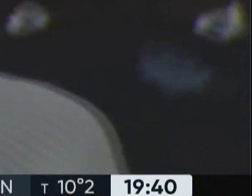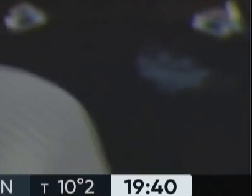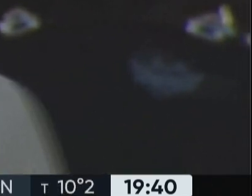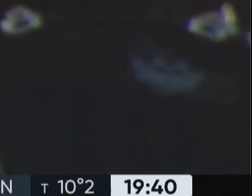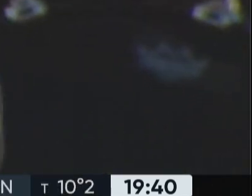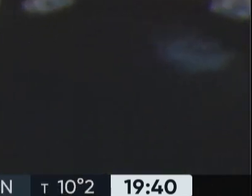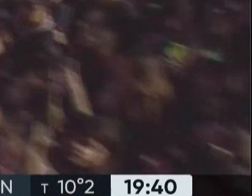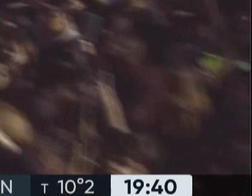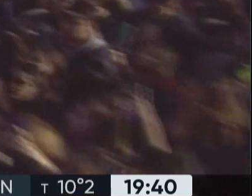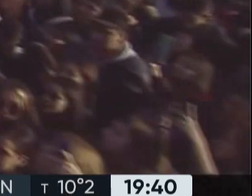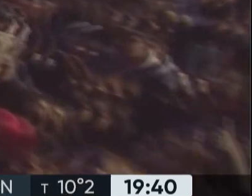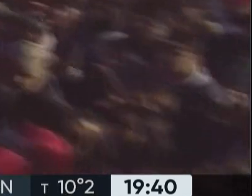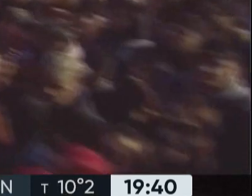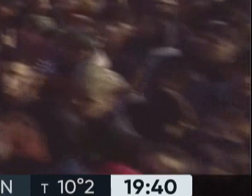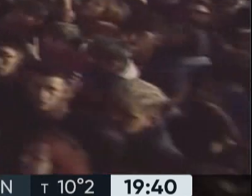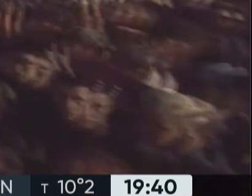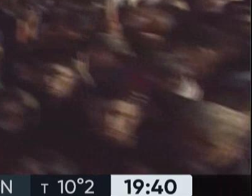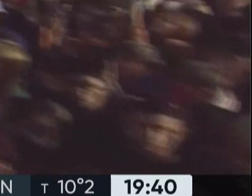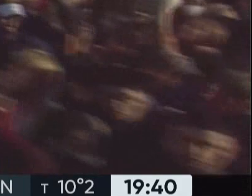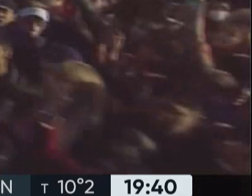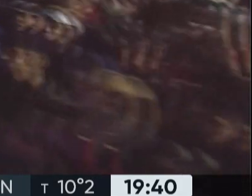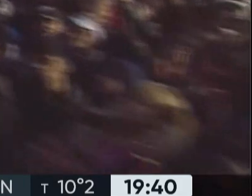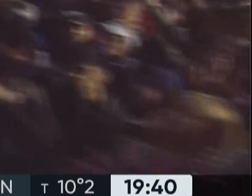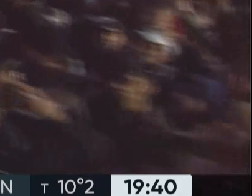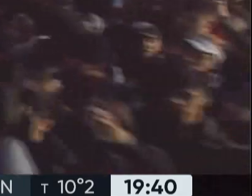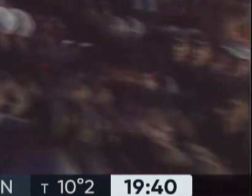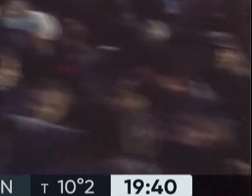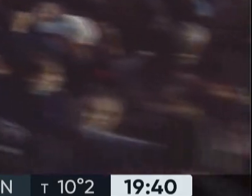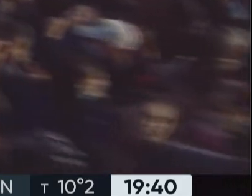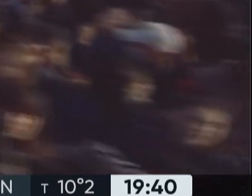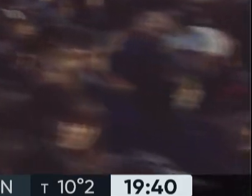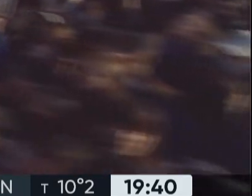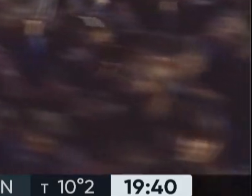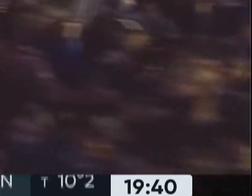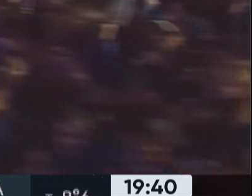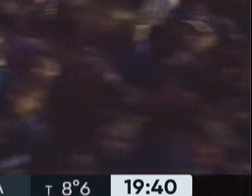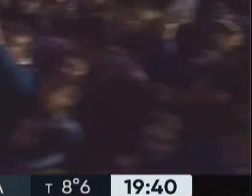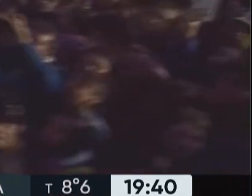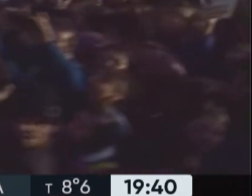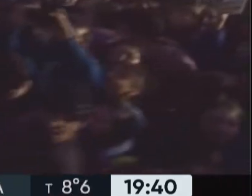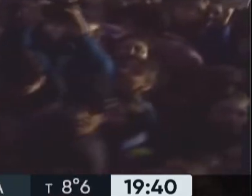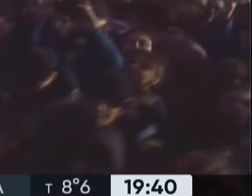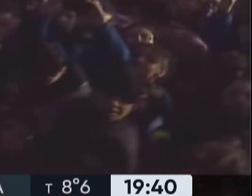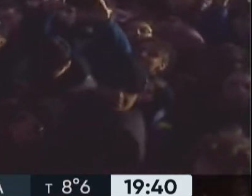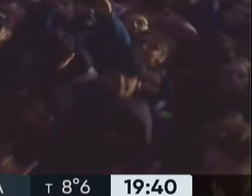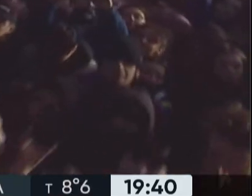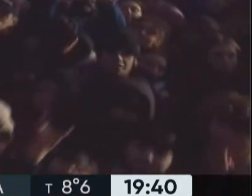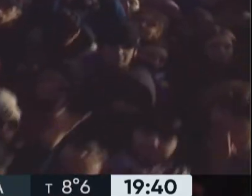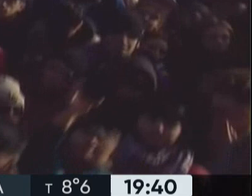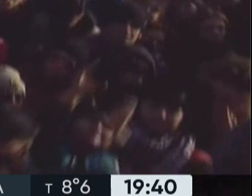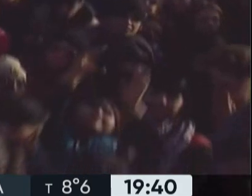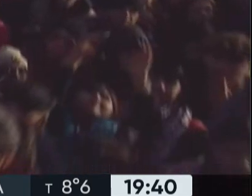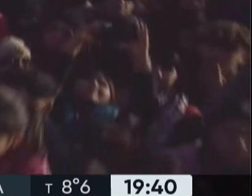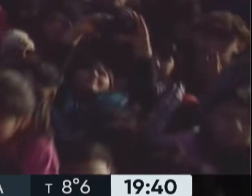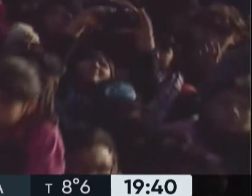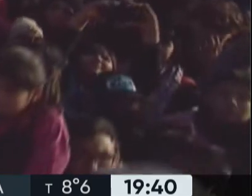buscarte que activó por la noche mami salí a dar una vuelta pensando en ti lo nuestro está tan tóxicos